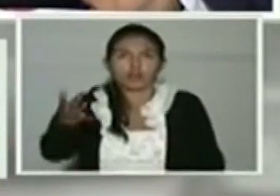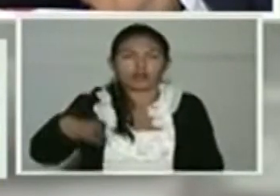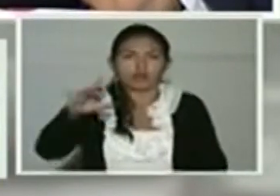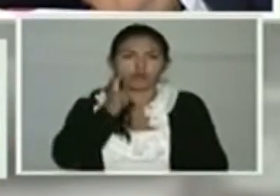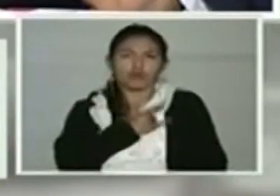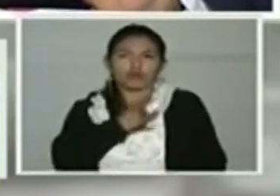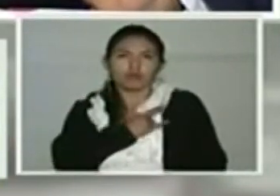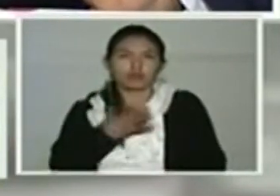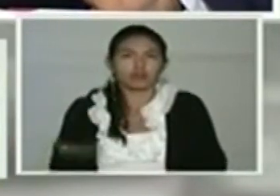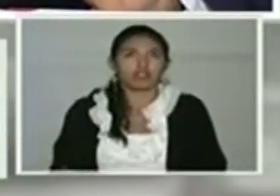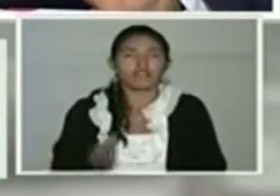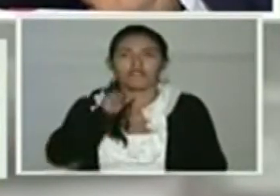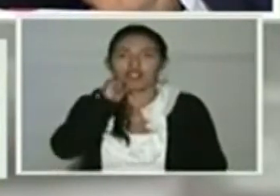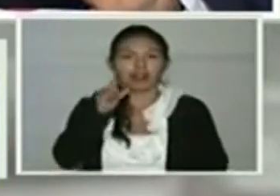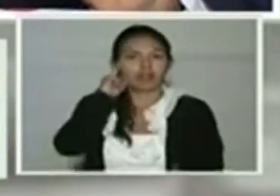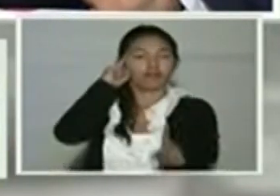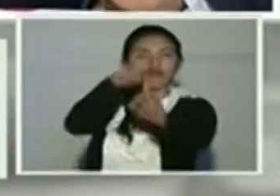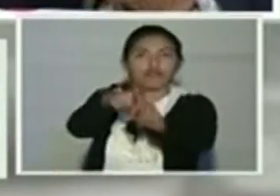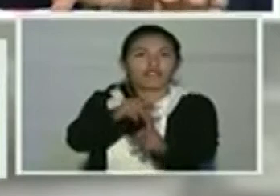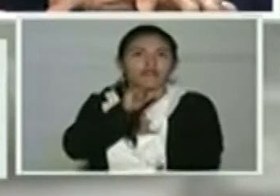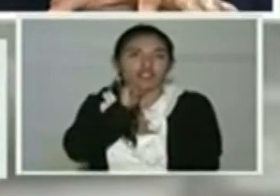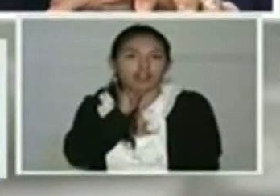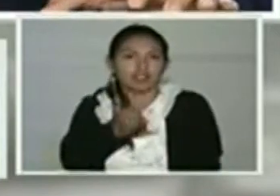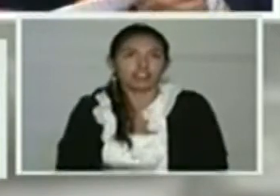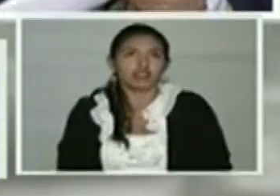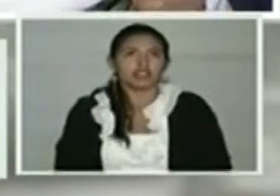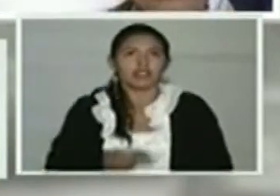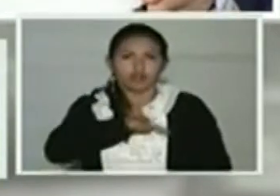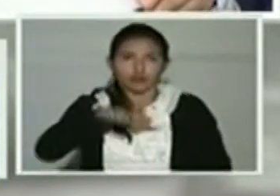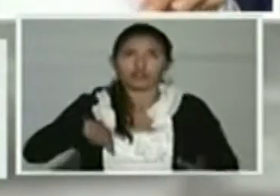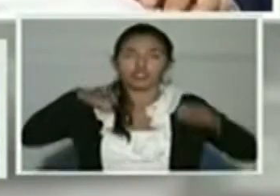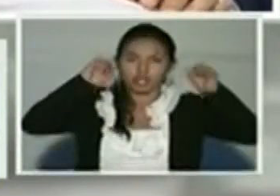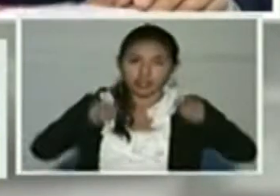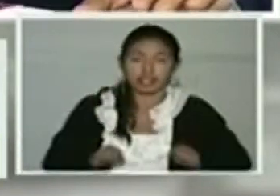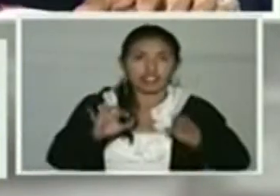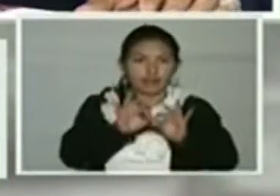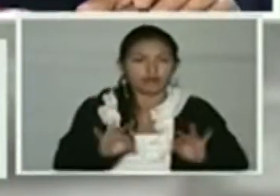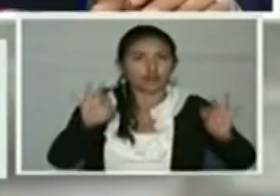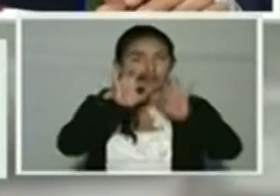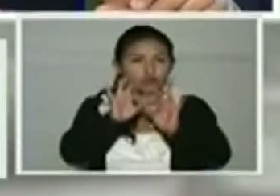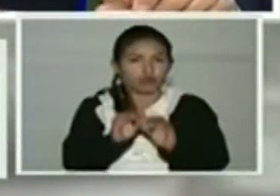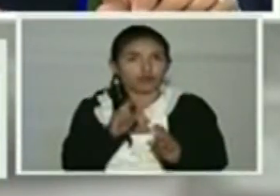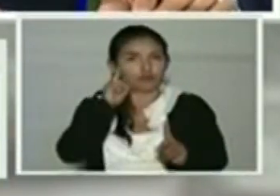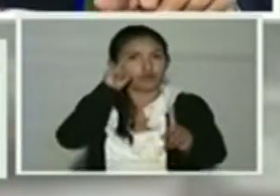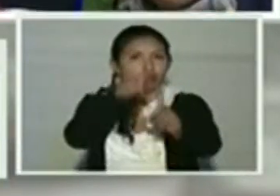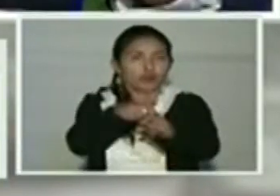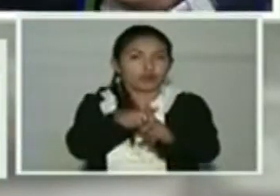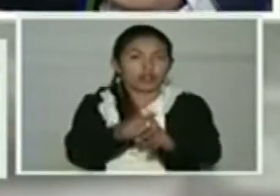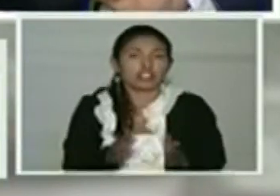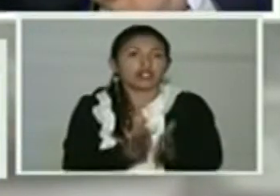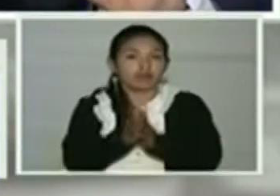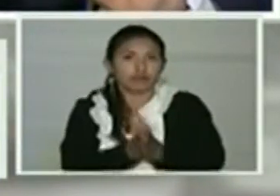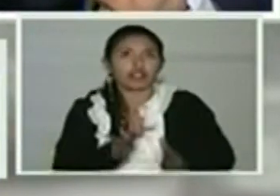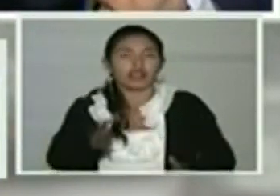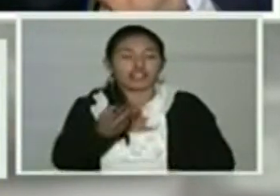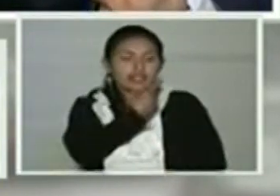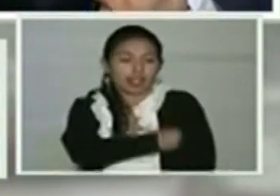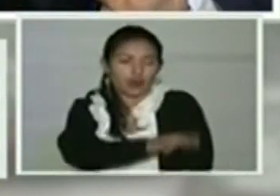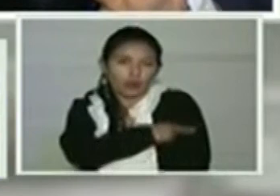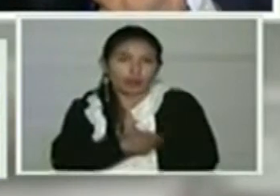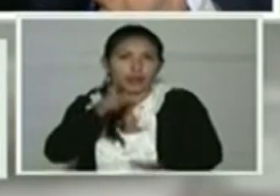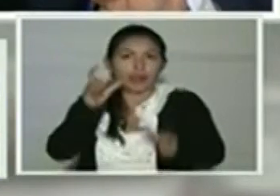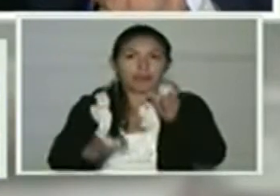que realmente no está bien focalizada entonces para nosotros si lo que sí nos interesa de sobremanera es el tema de la salud de las personas